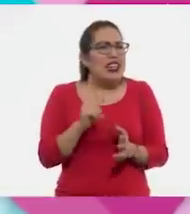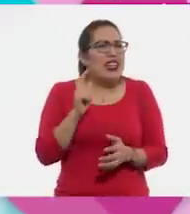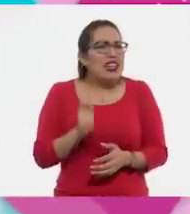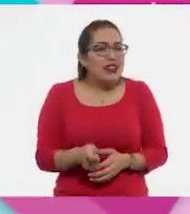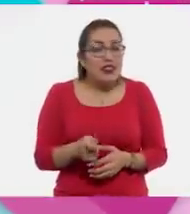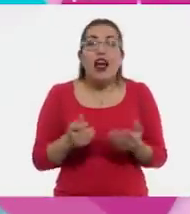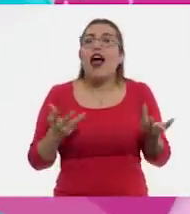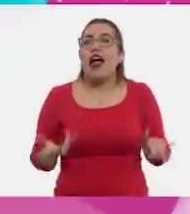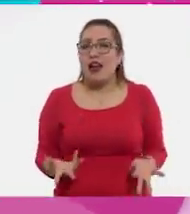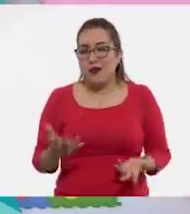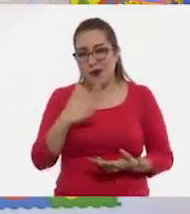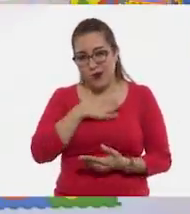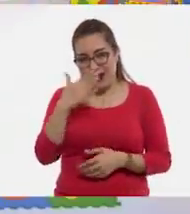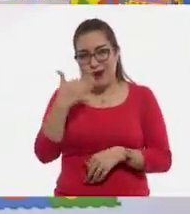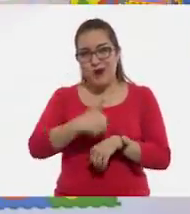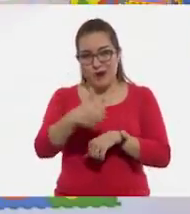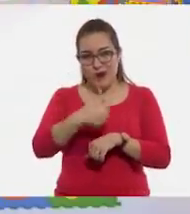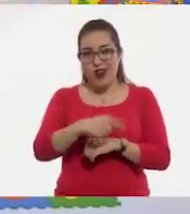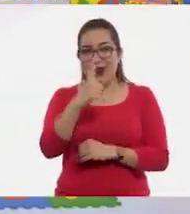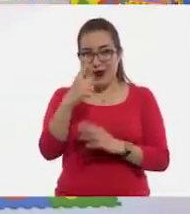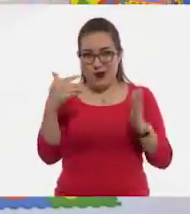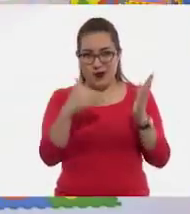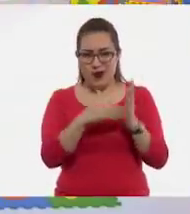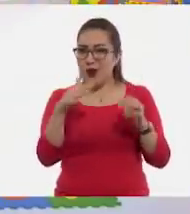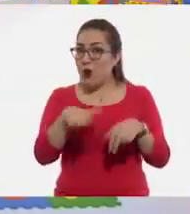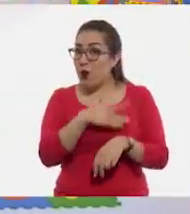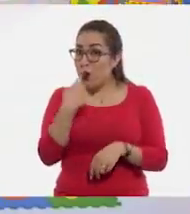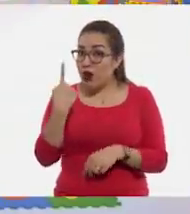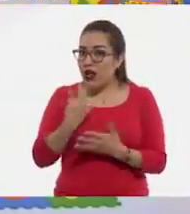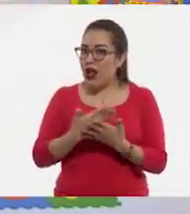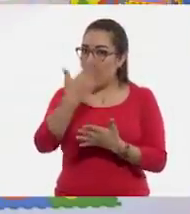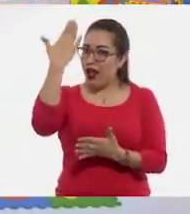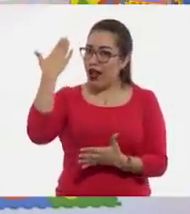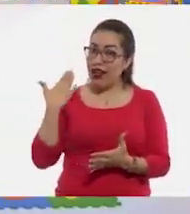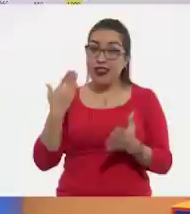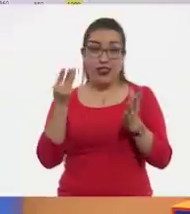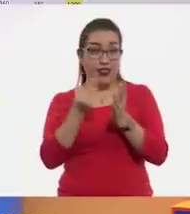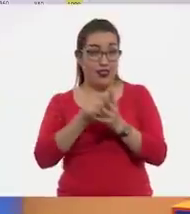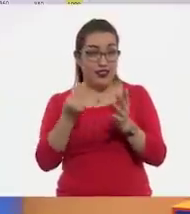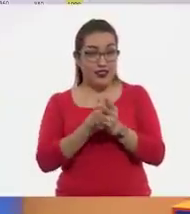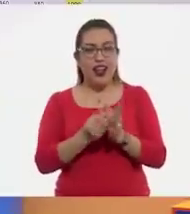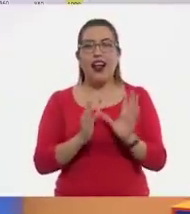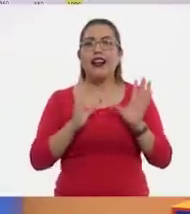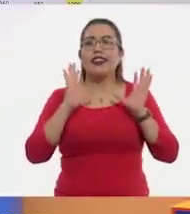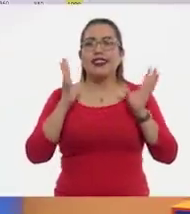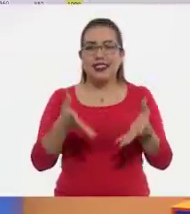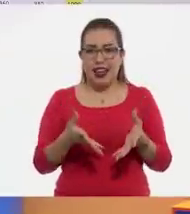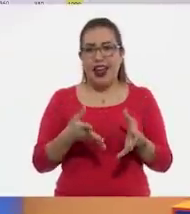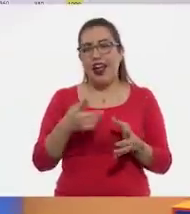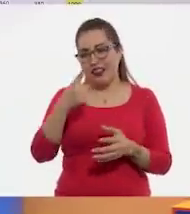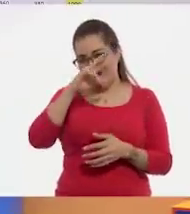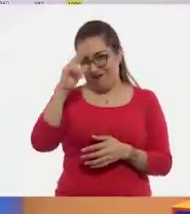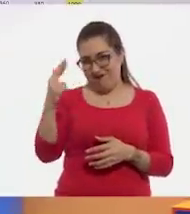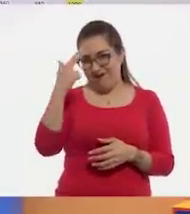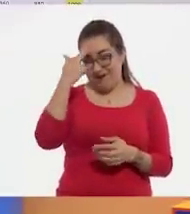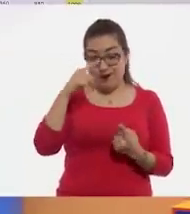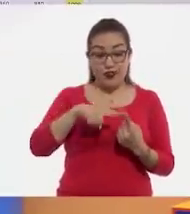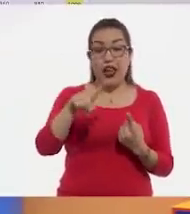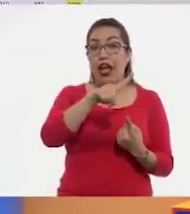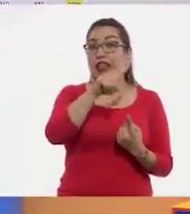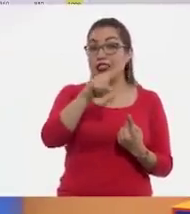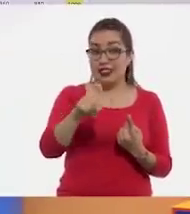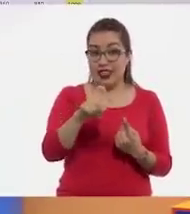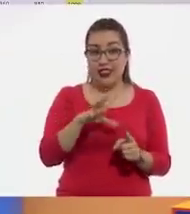1000. Porque en clases anteriores, niñas y niños, ya habíamos llegado al 100. Y